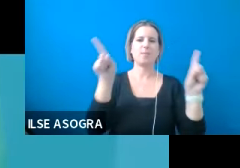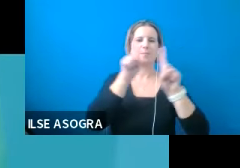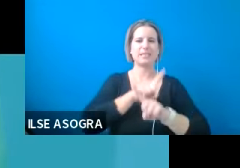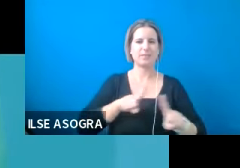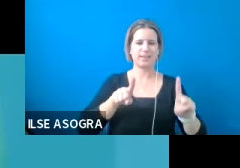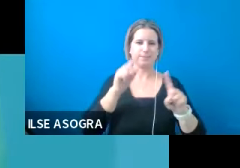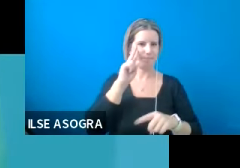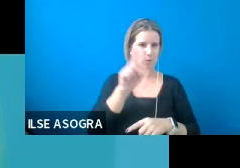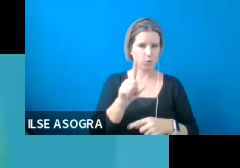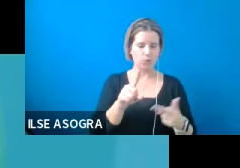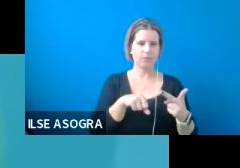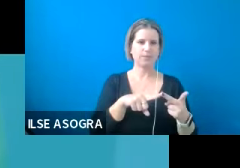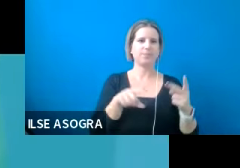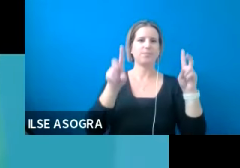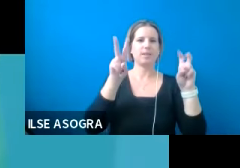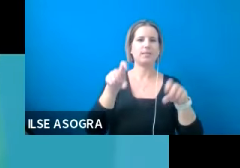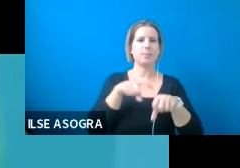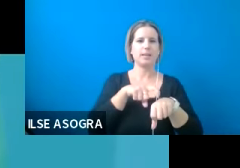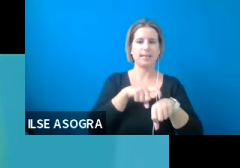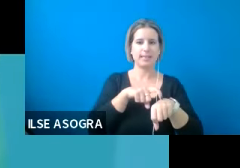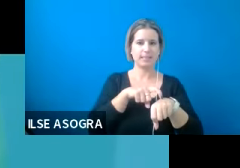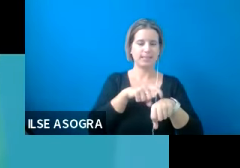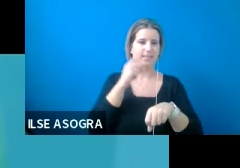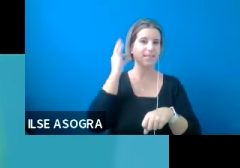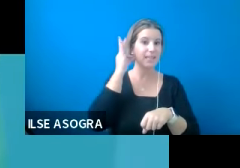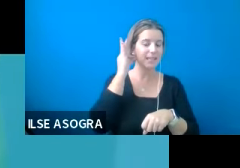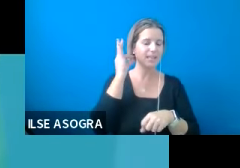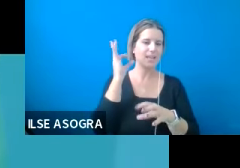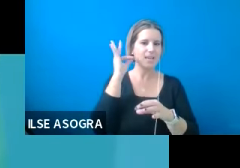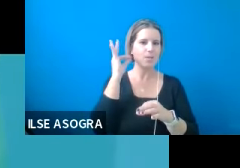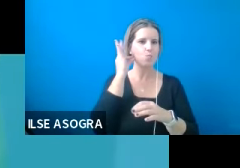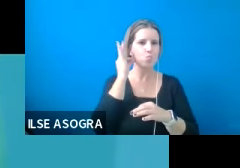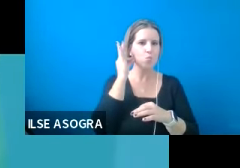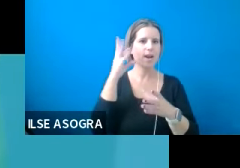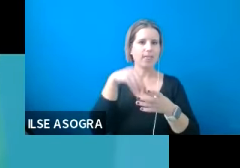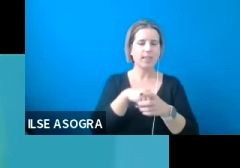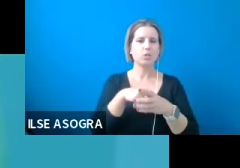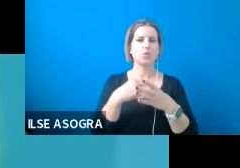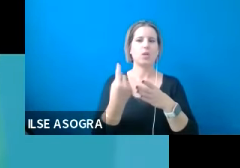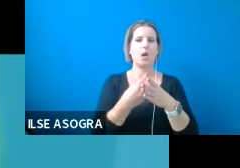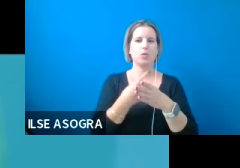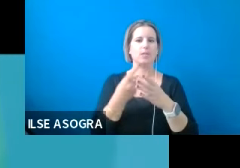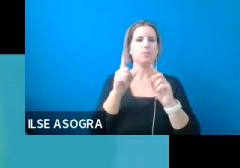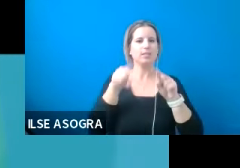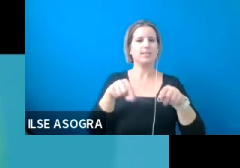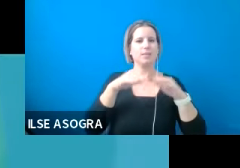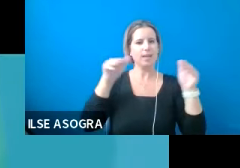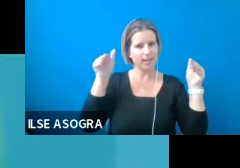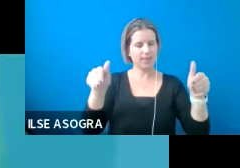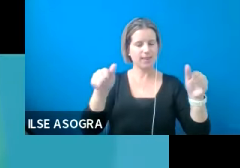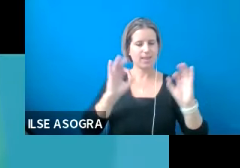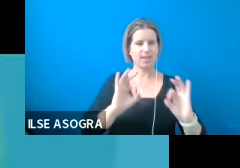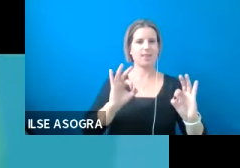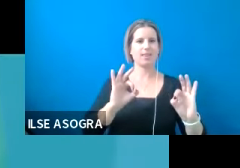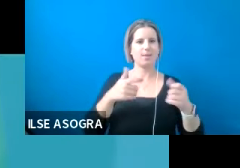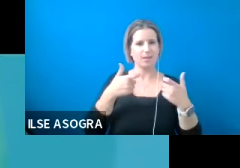hablar de las características de niñas y mujeres en el espectro del autismo nos vamos a centrar también de manera específica